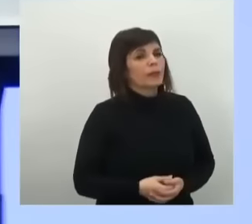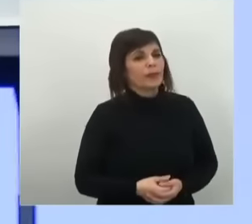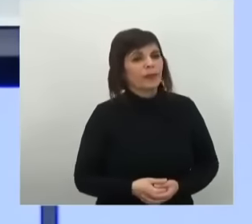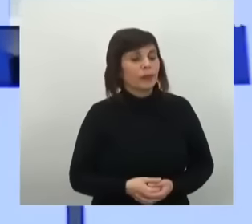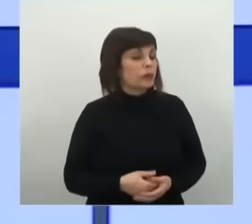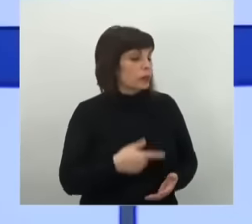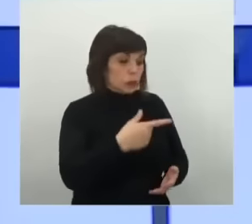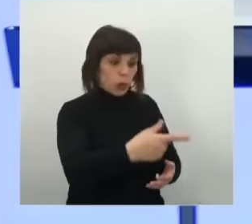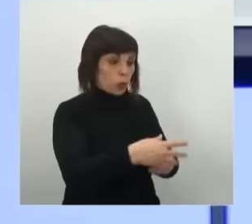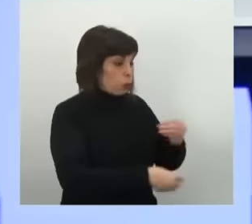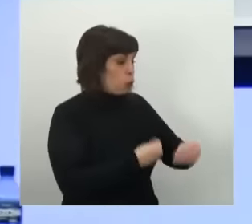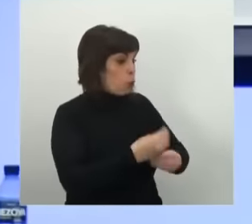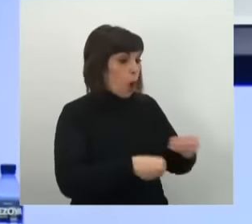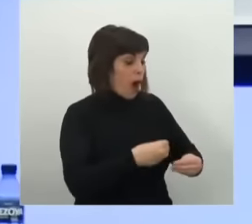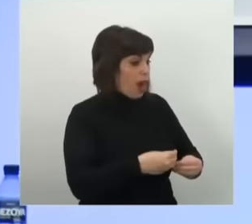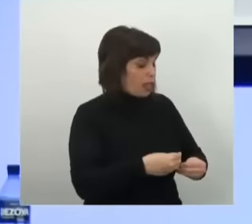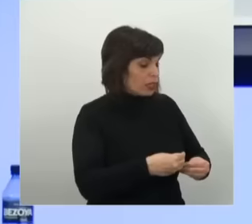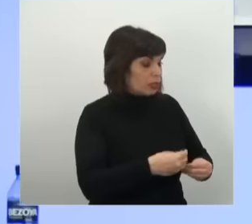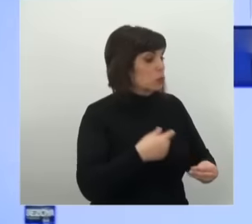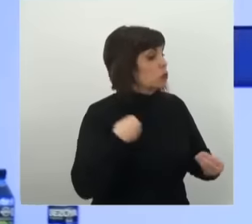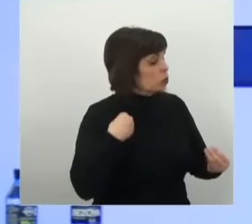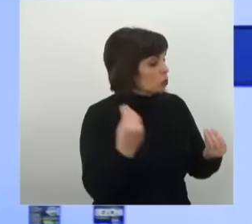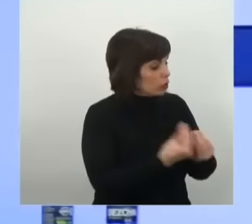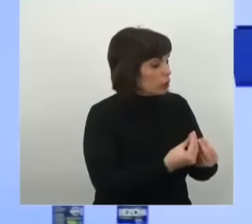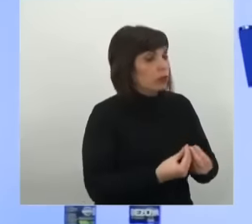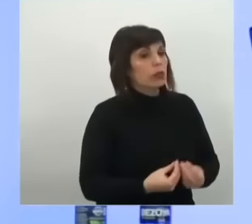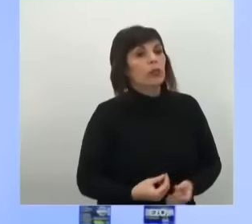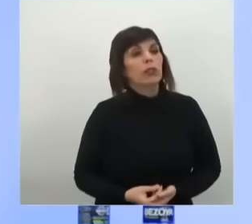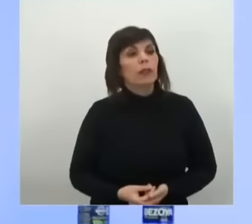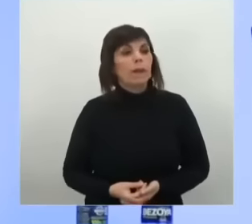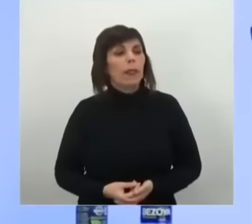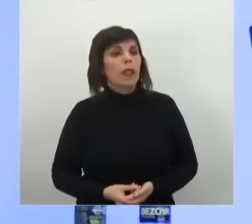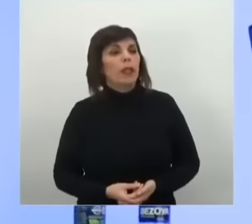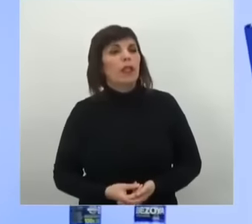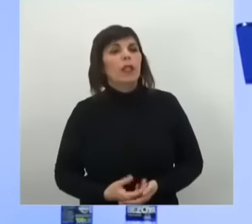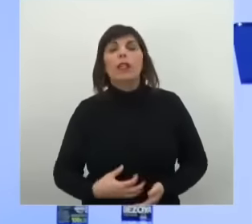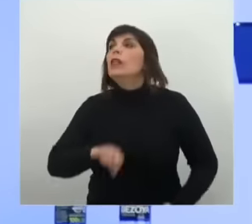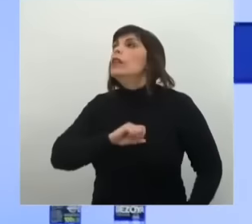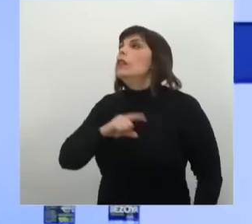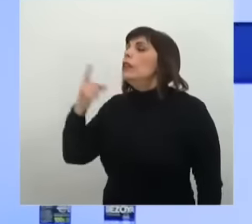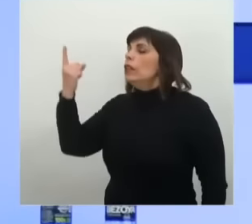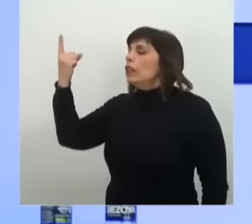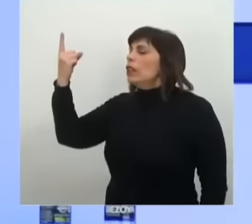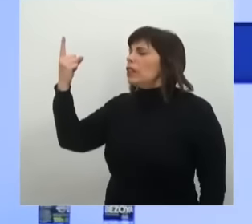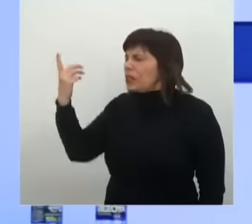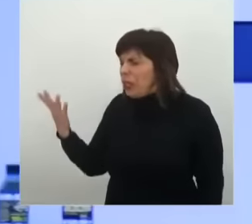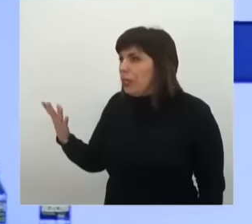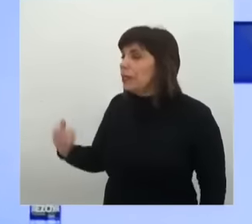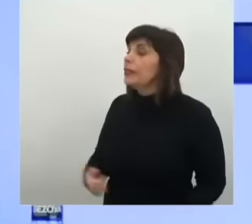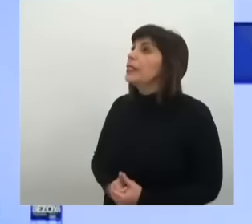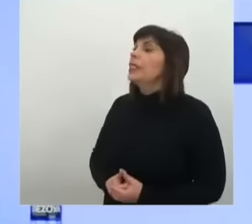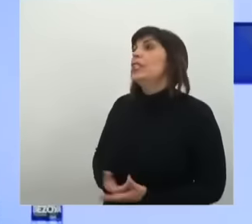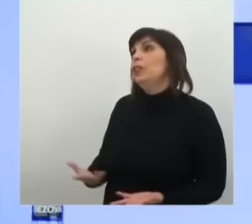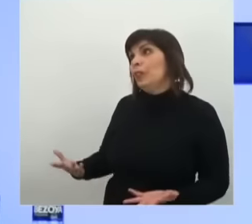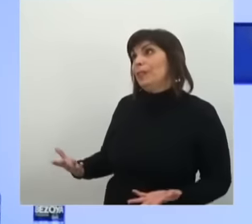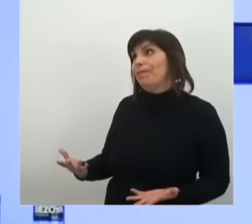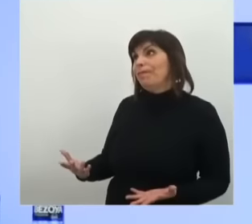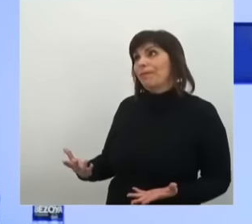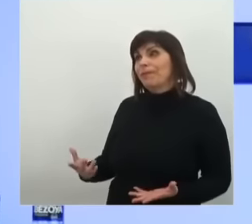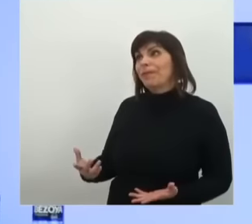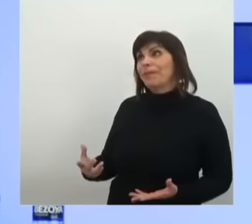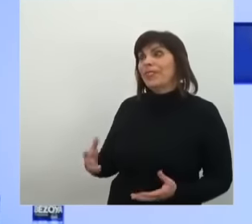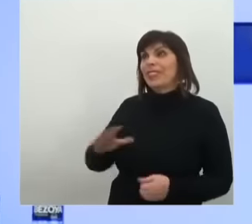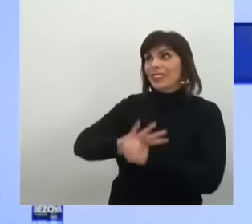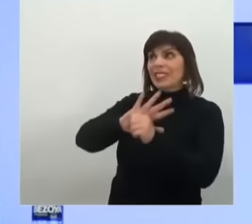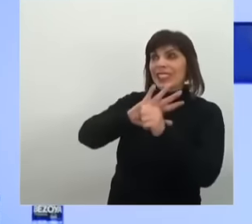está al alcance de tu mano que el señor está contigo ya muchas veces escuchamos eso no dije señor seme más concreto estamos de verdad señor hay una